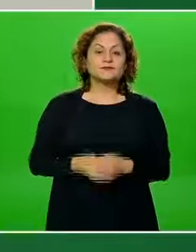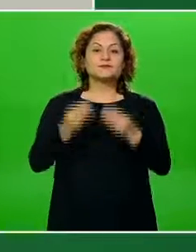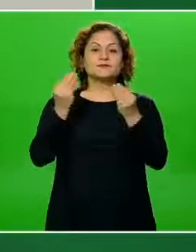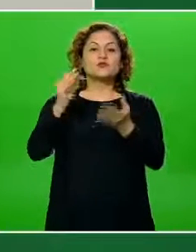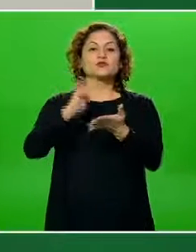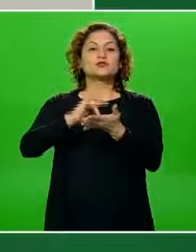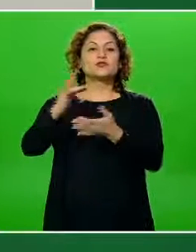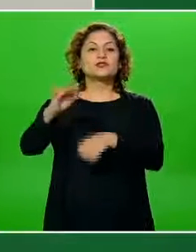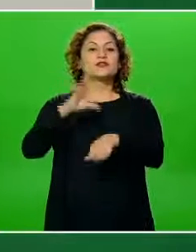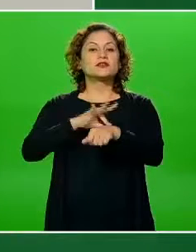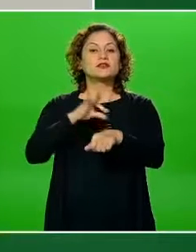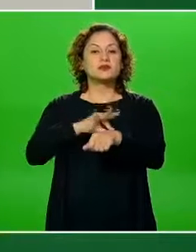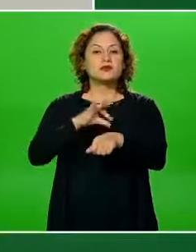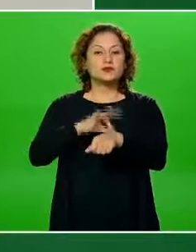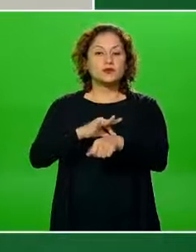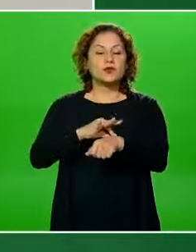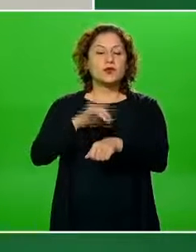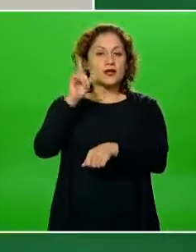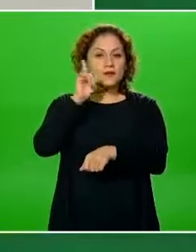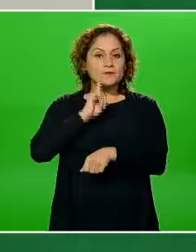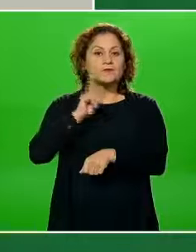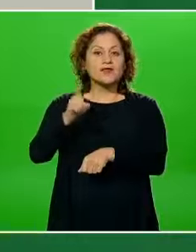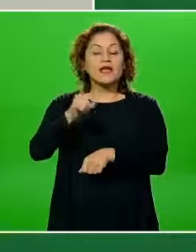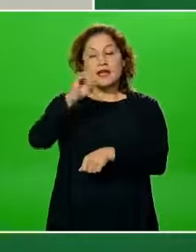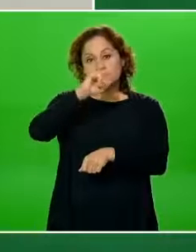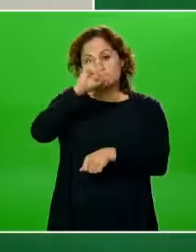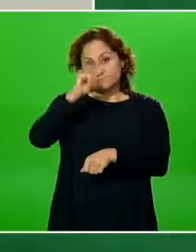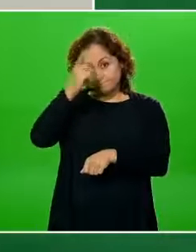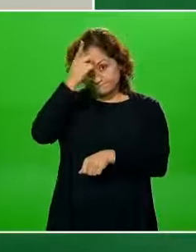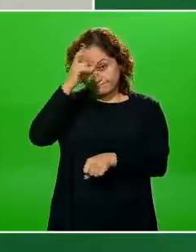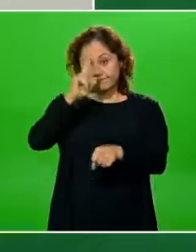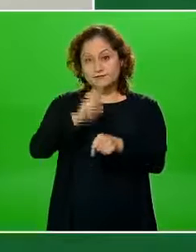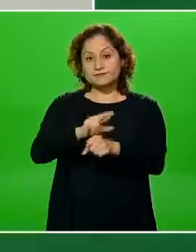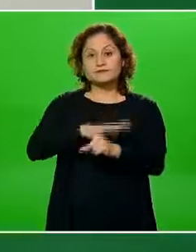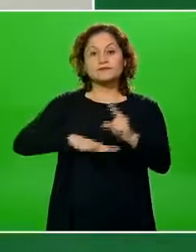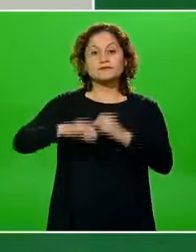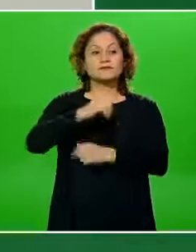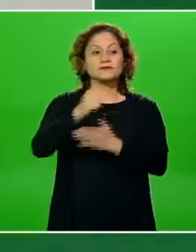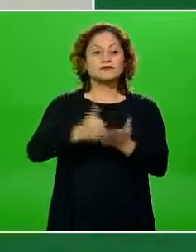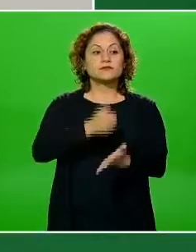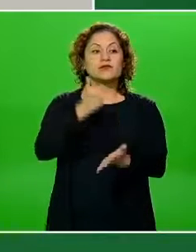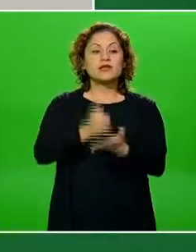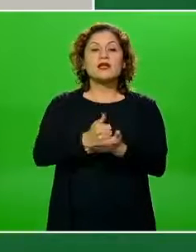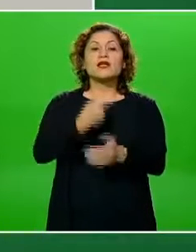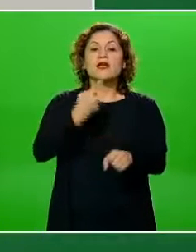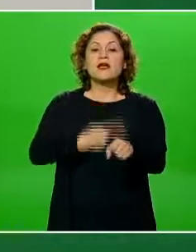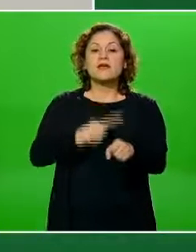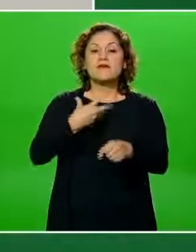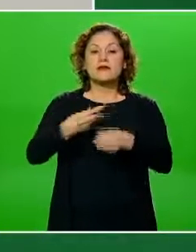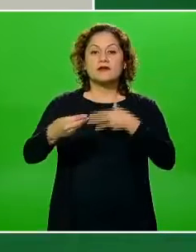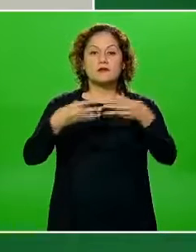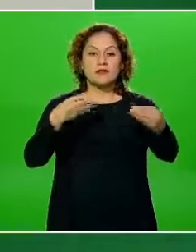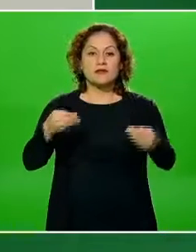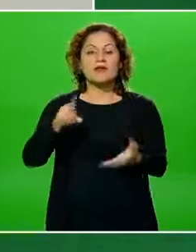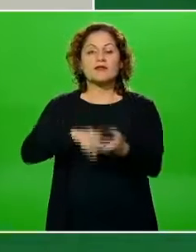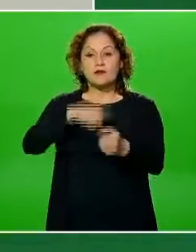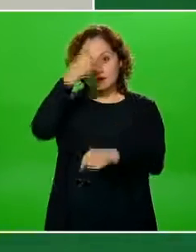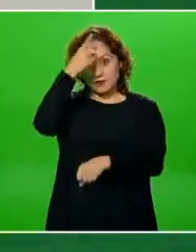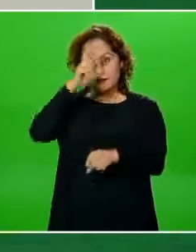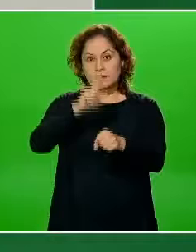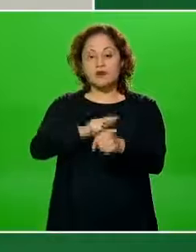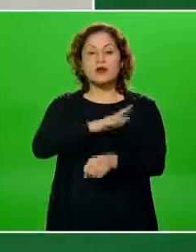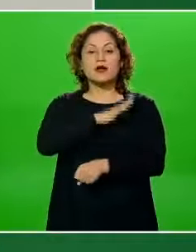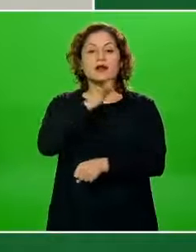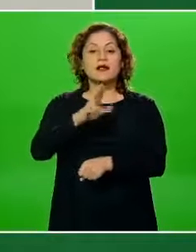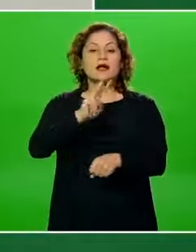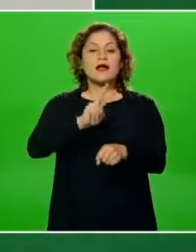gracias, doctora Sandra Ceballos, directora de Vigilancia Epidemiológica de las Enfermedades Transmisibles en la Dirección General de